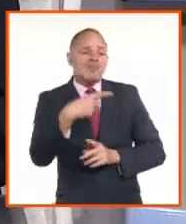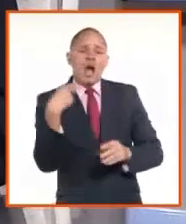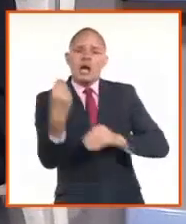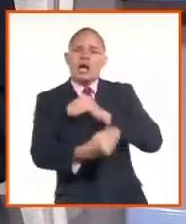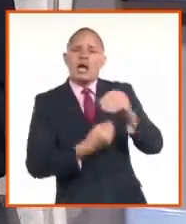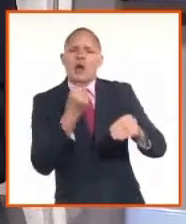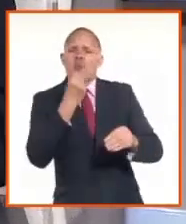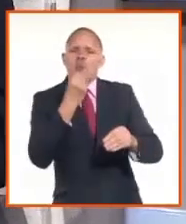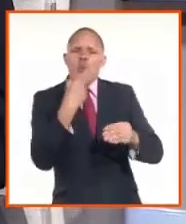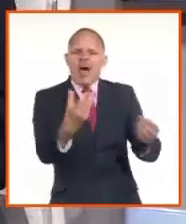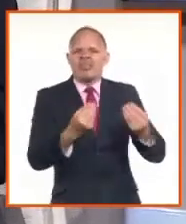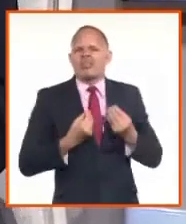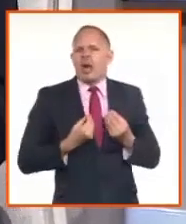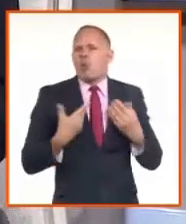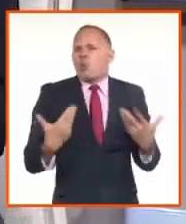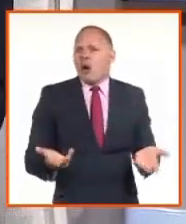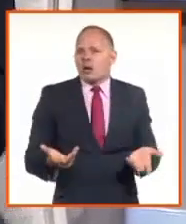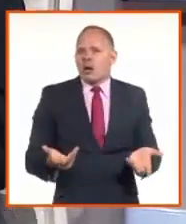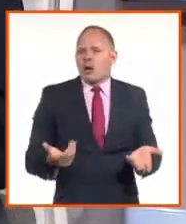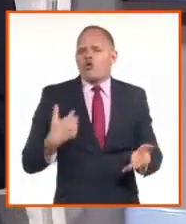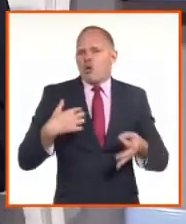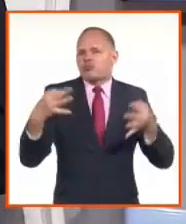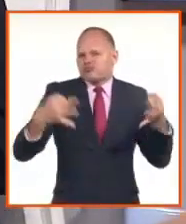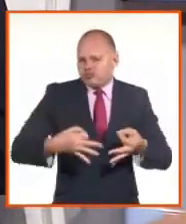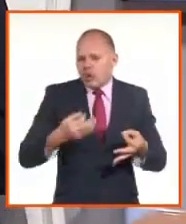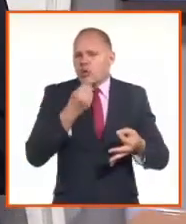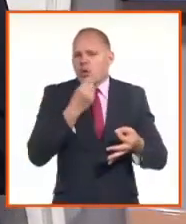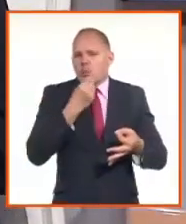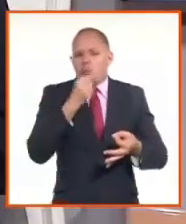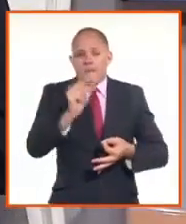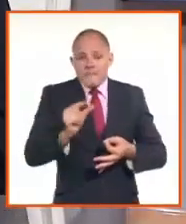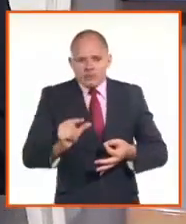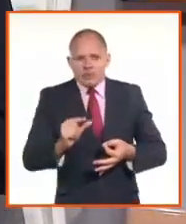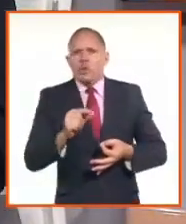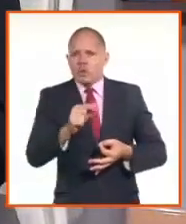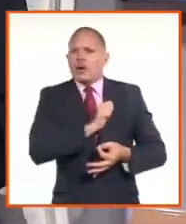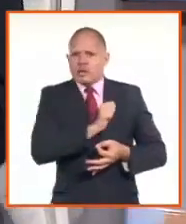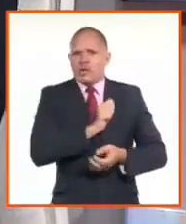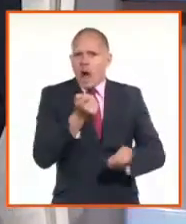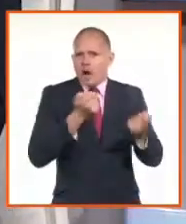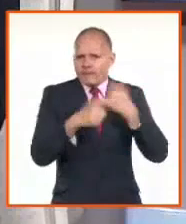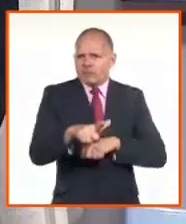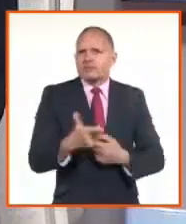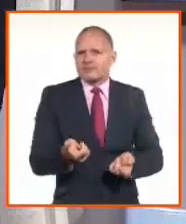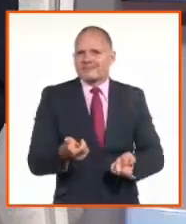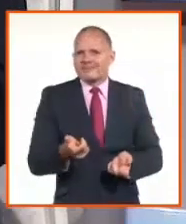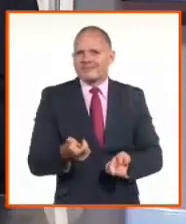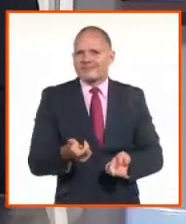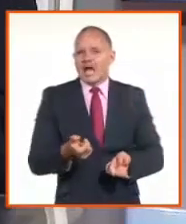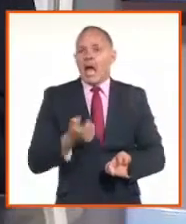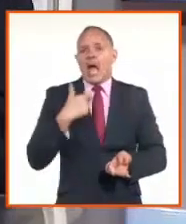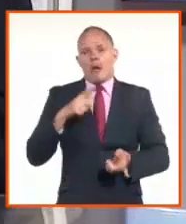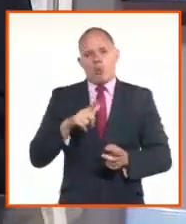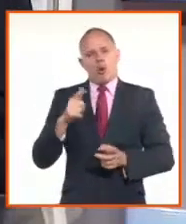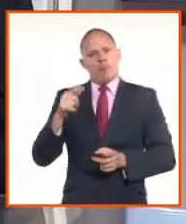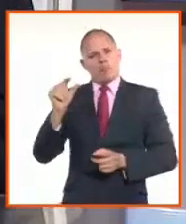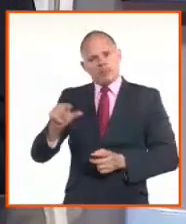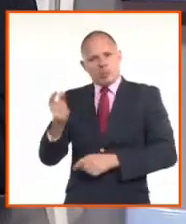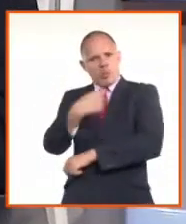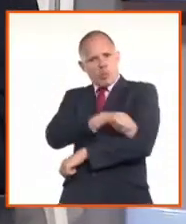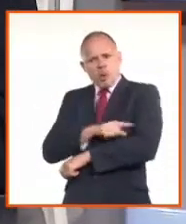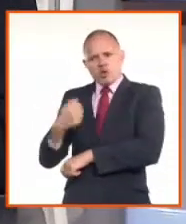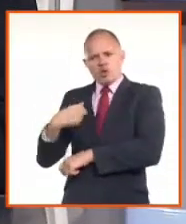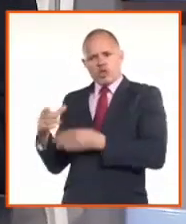garantía razonable de que hay un incentivo a vender esas divisas al estado ya que el estado los pueda comprar